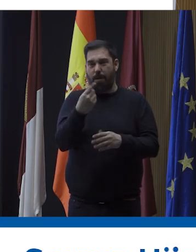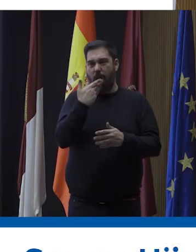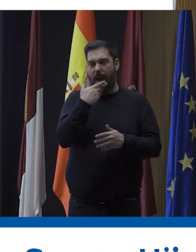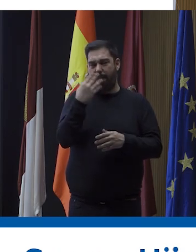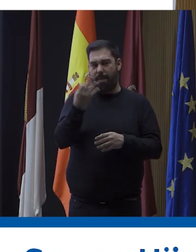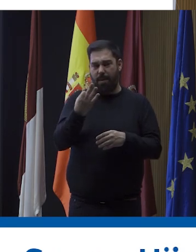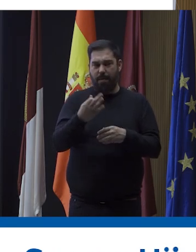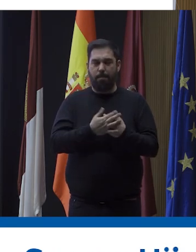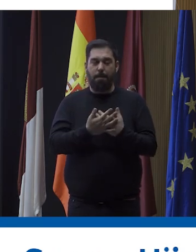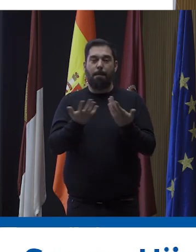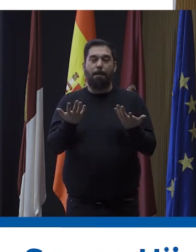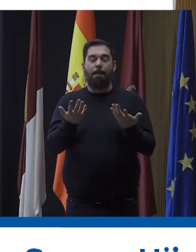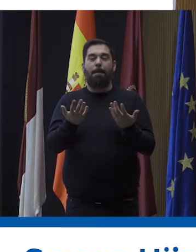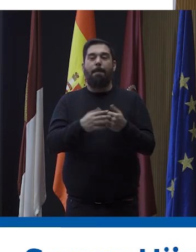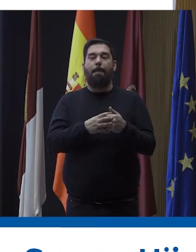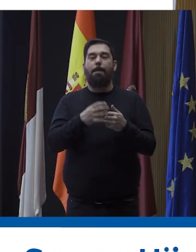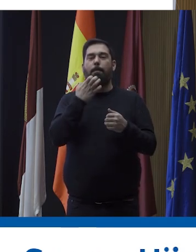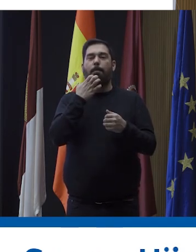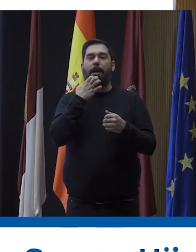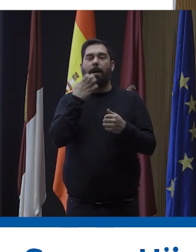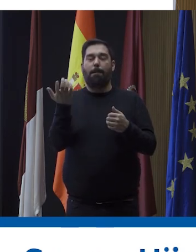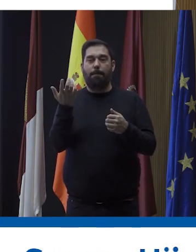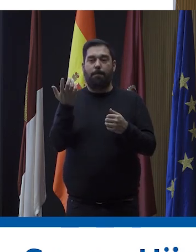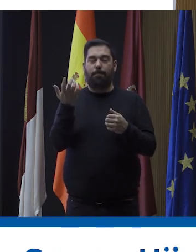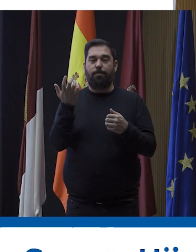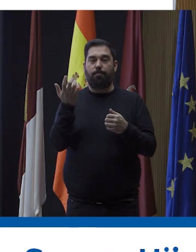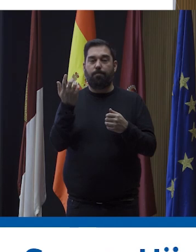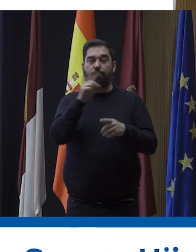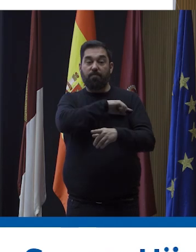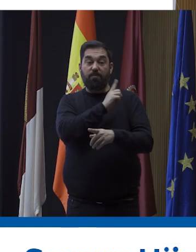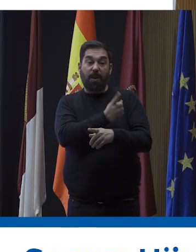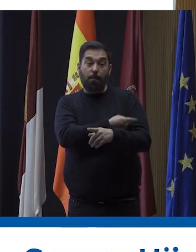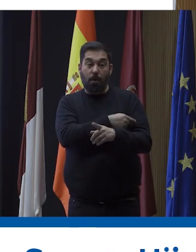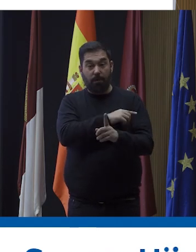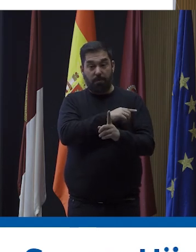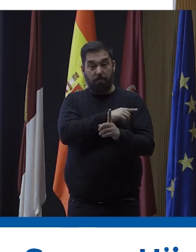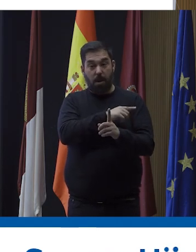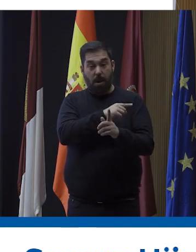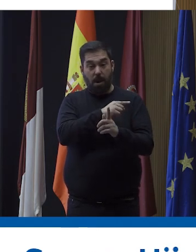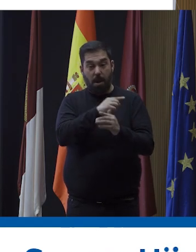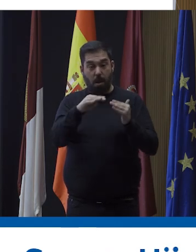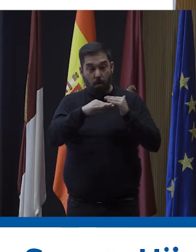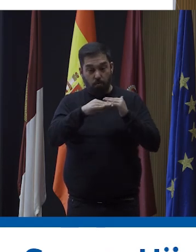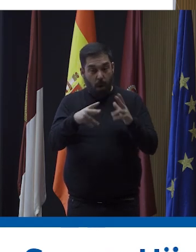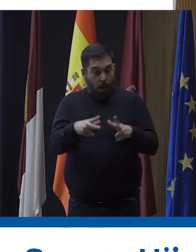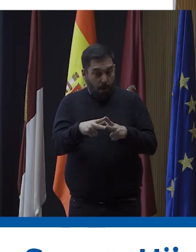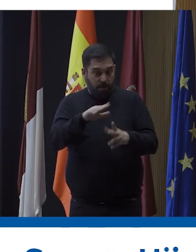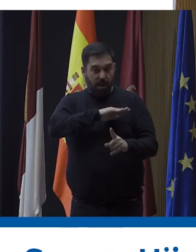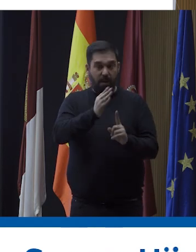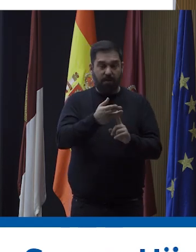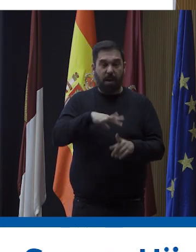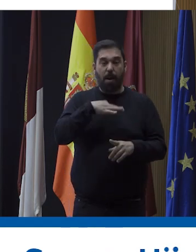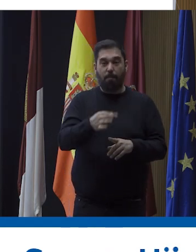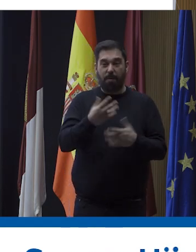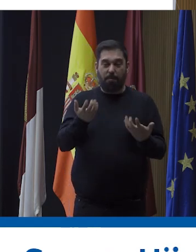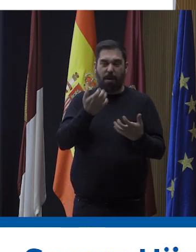practican, ¿vale? Si es algo que sea lesivo. No todo el deporte es bueno para el suelo pélvico y más ahora que están tan de moda estos deportes